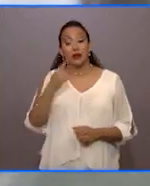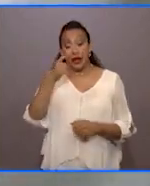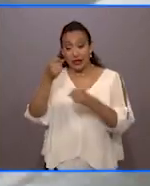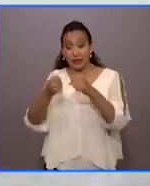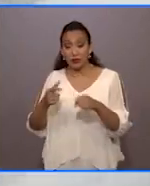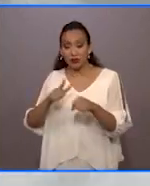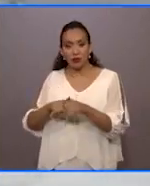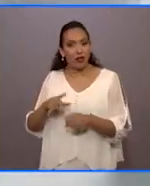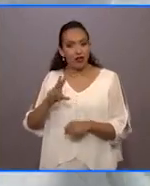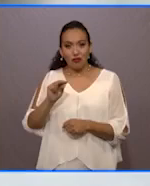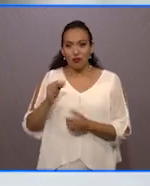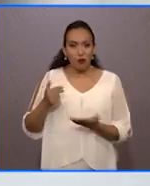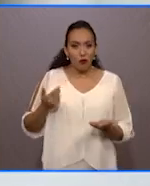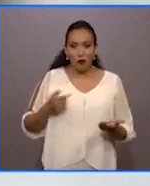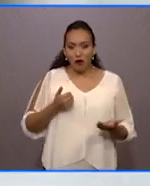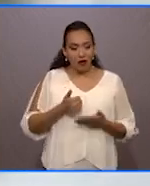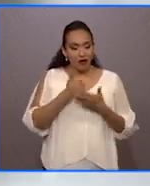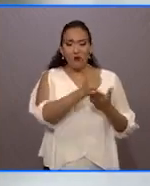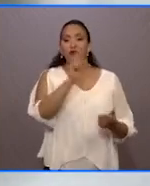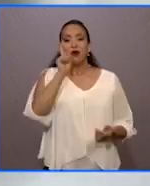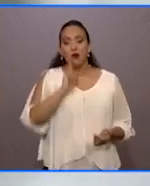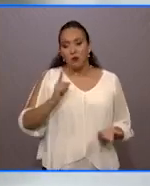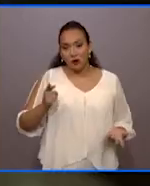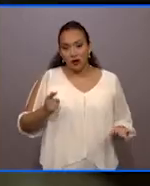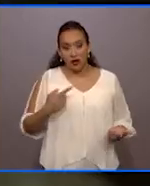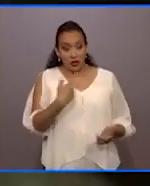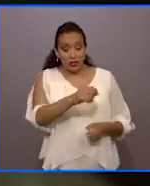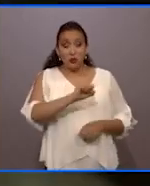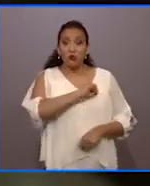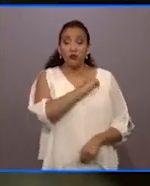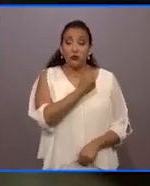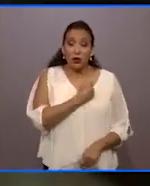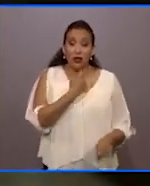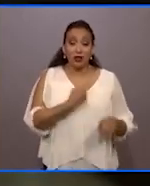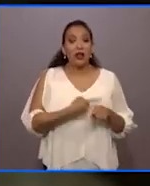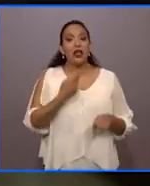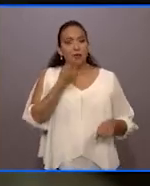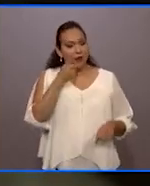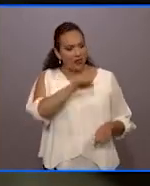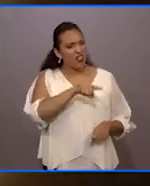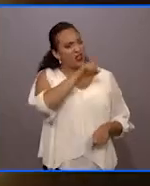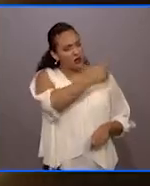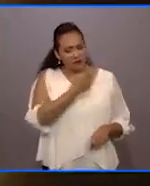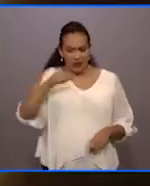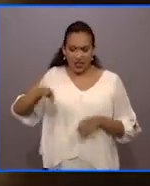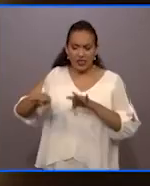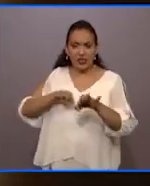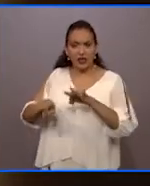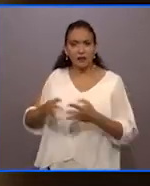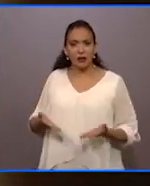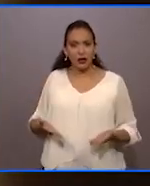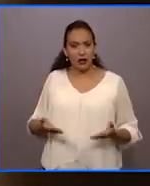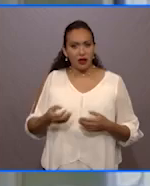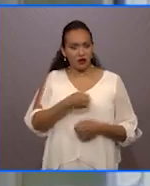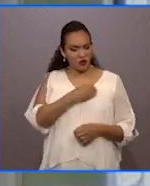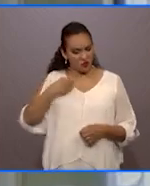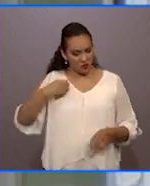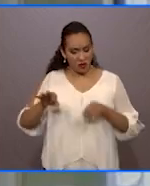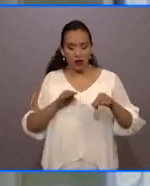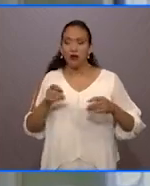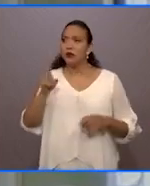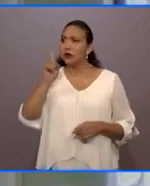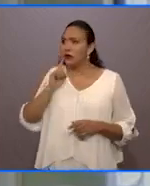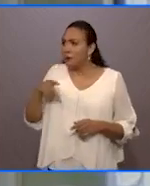generó un daño inmaterial que puso en riesgo tanto la salud de la madre como de la hija, porque al ser obligada a regresar a sus